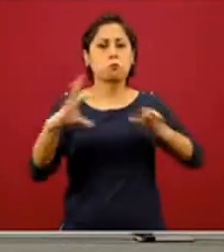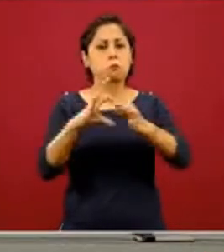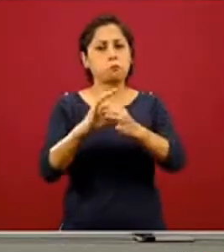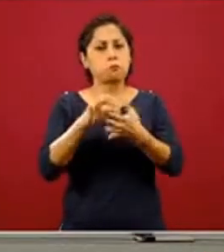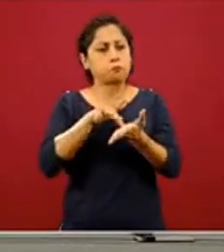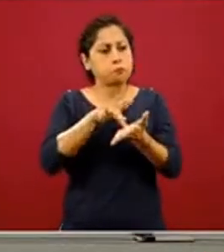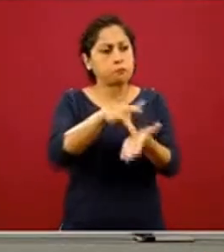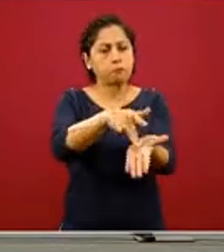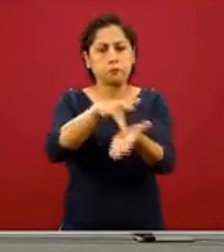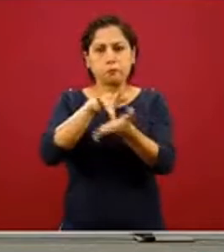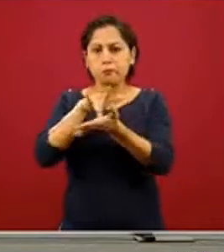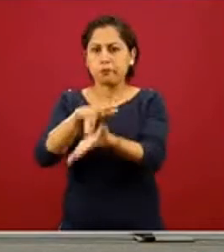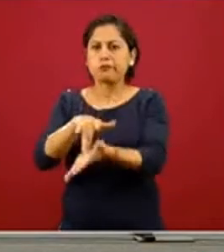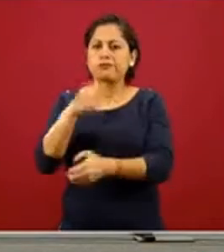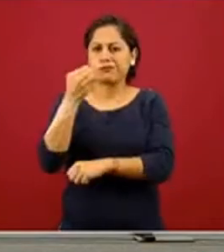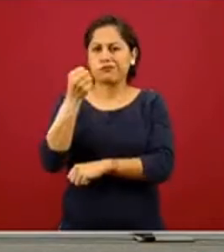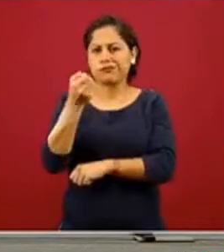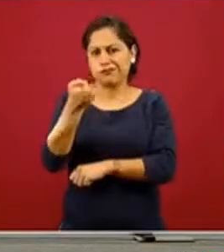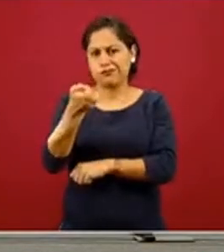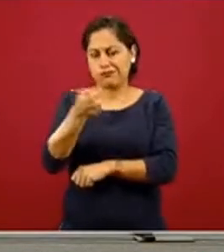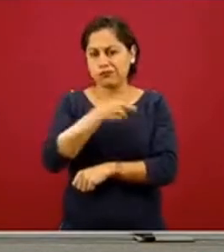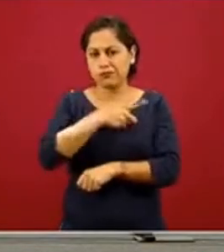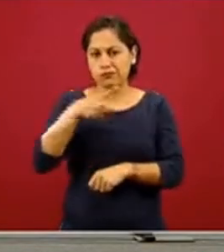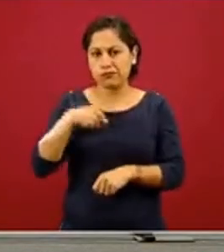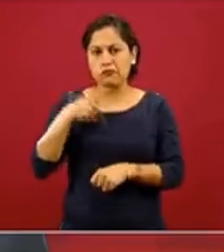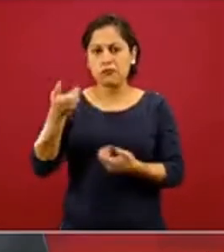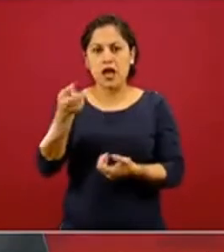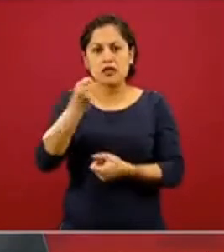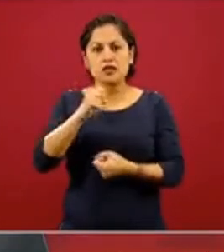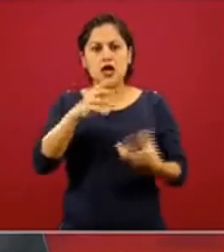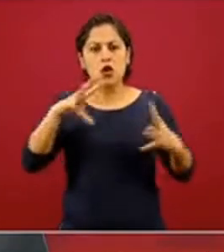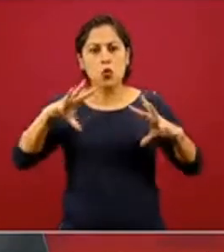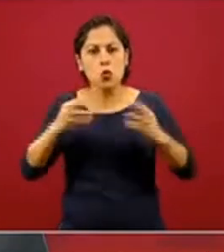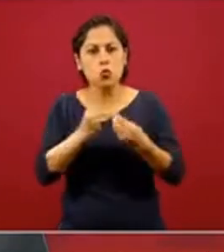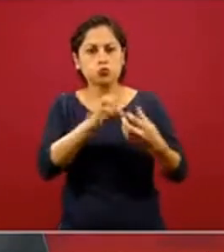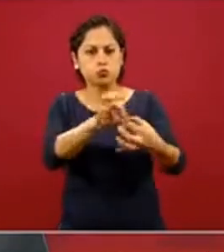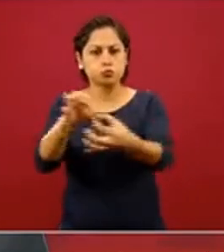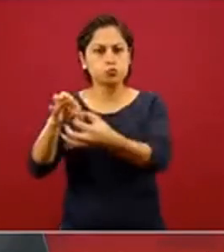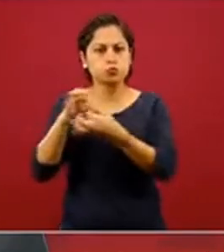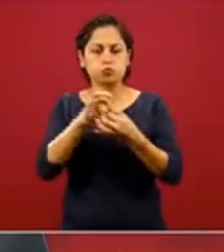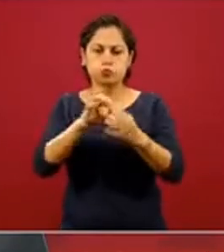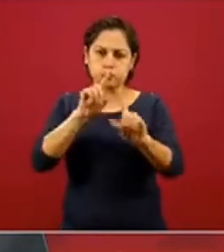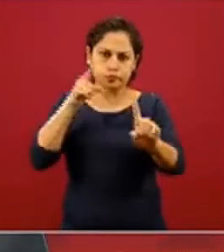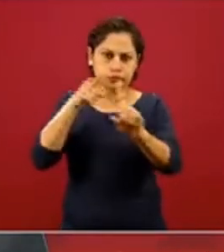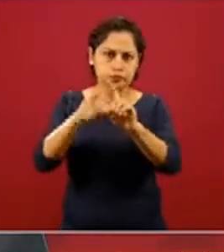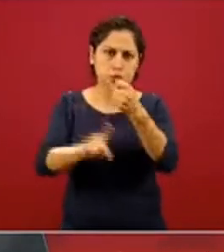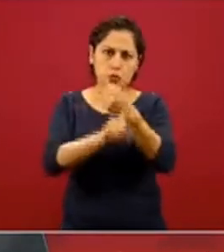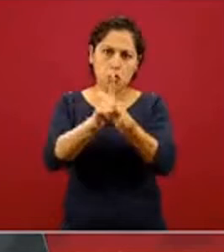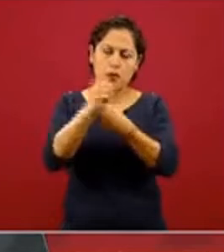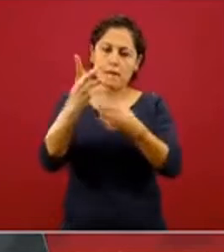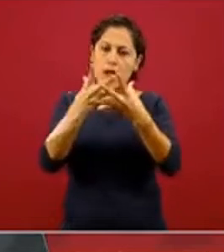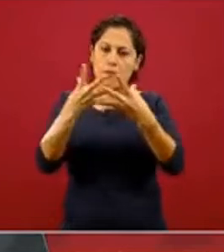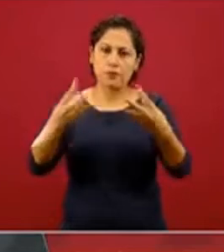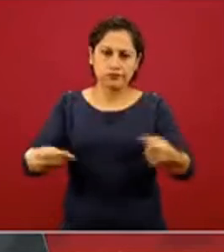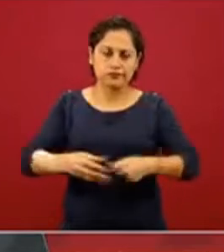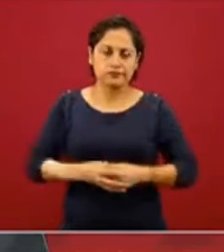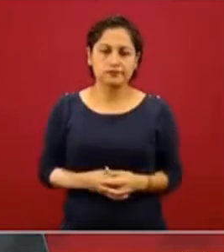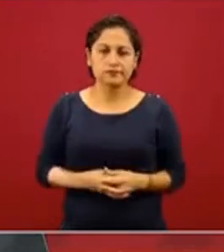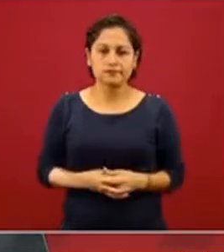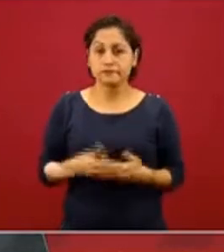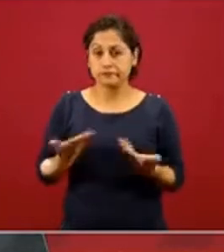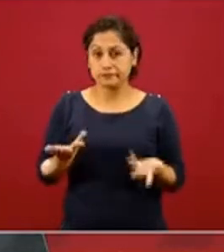solidaridad social para poder enfrentar el problema. Esto naturalmente causa una